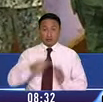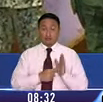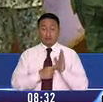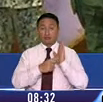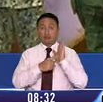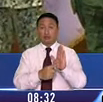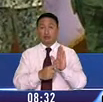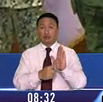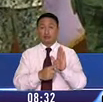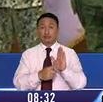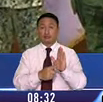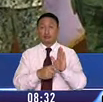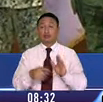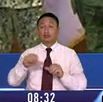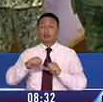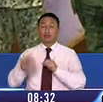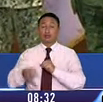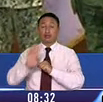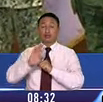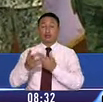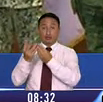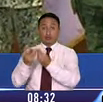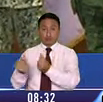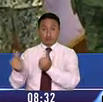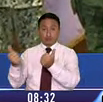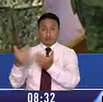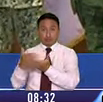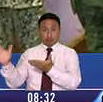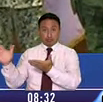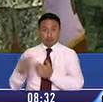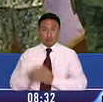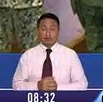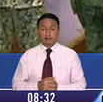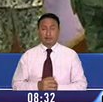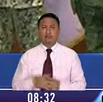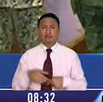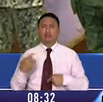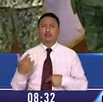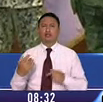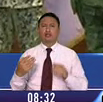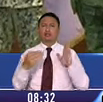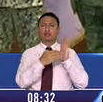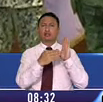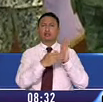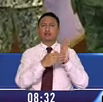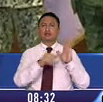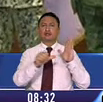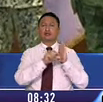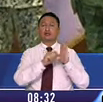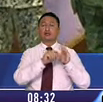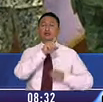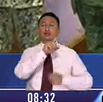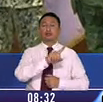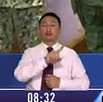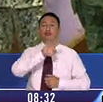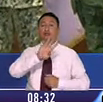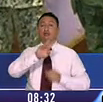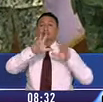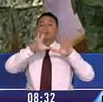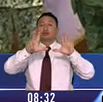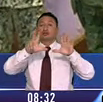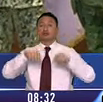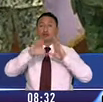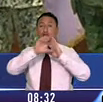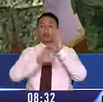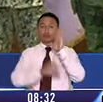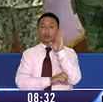de disolver a la Asamblea Nacional se fundamenta en el artículo 148 de la Constitución